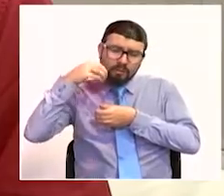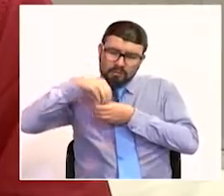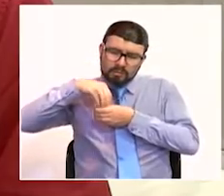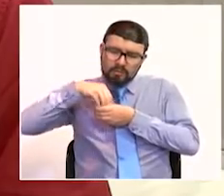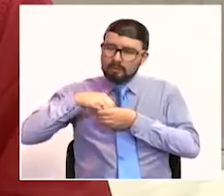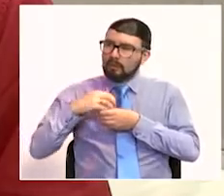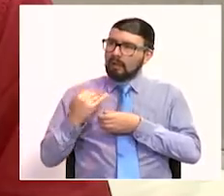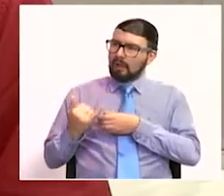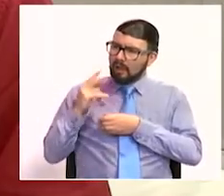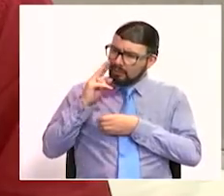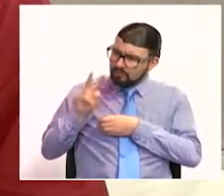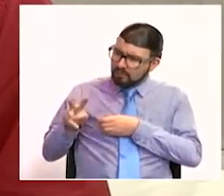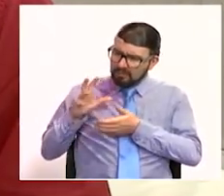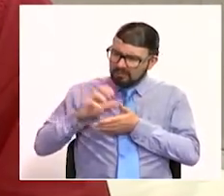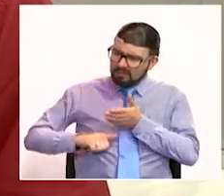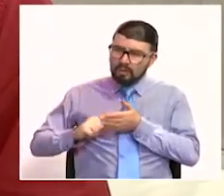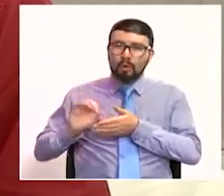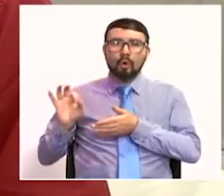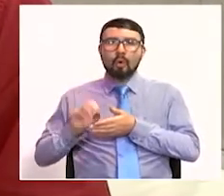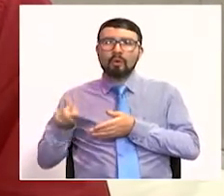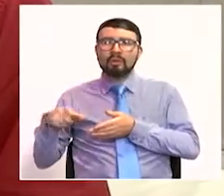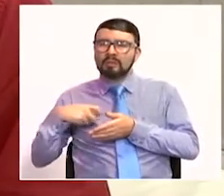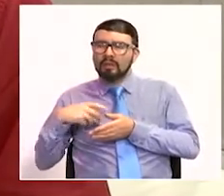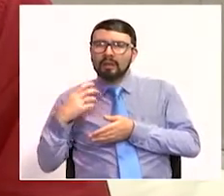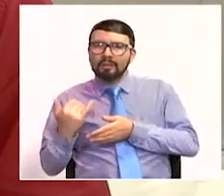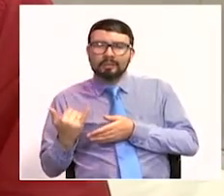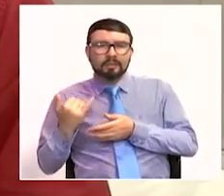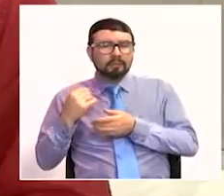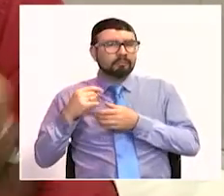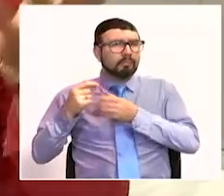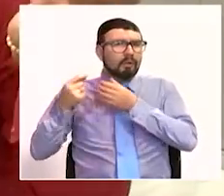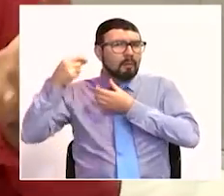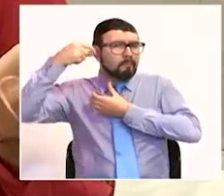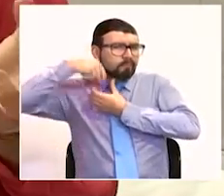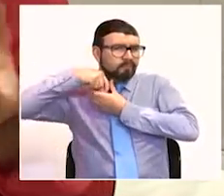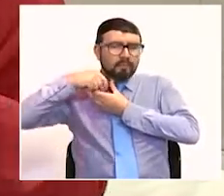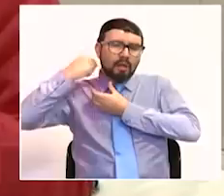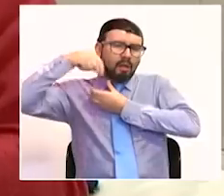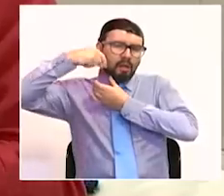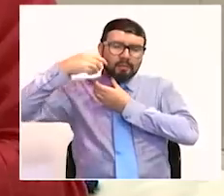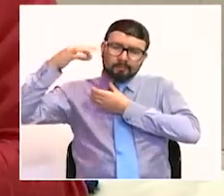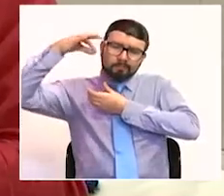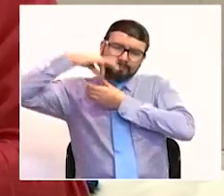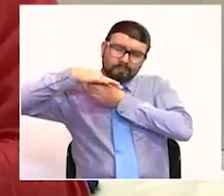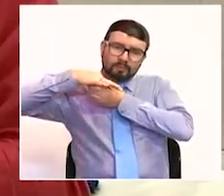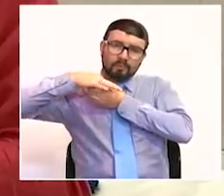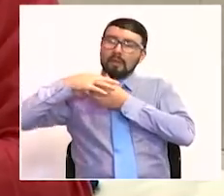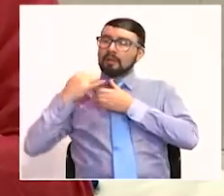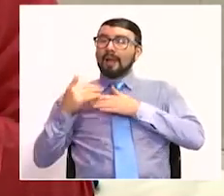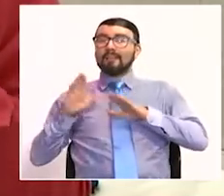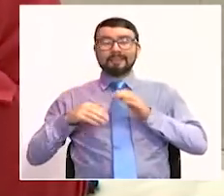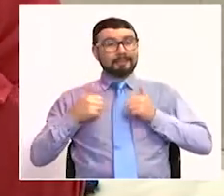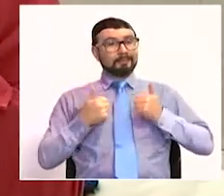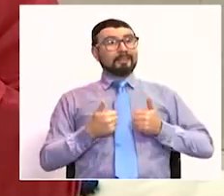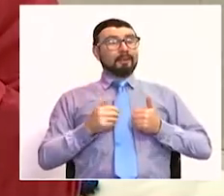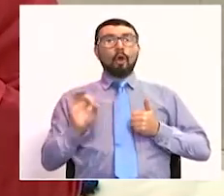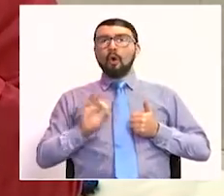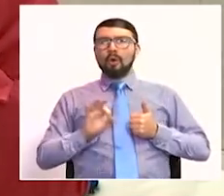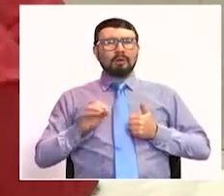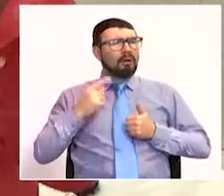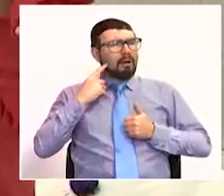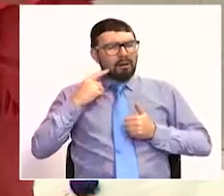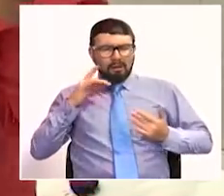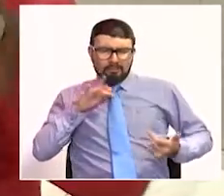tratamientos de implantes o algún procedimiento en la boca, pueden mejorar o empeorar algo. ¿Es que cada